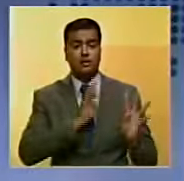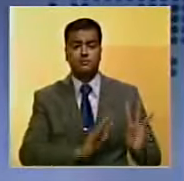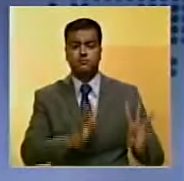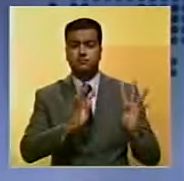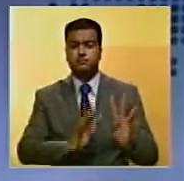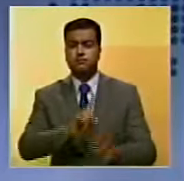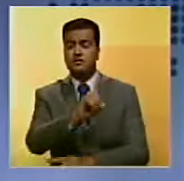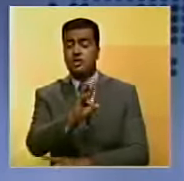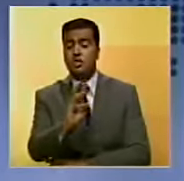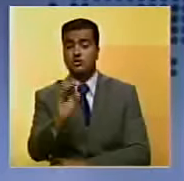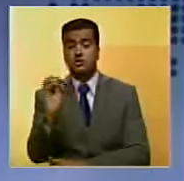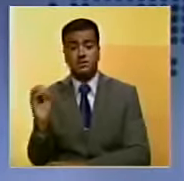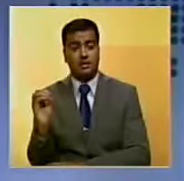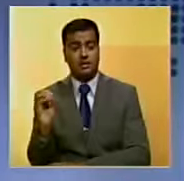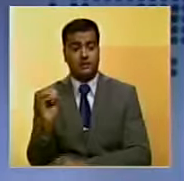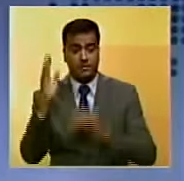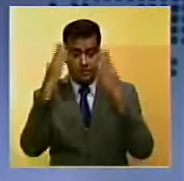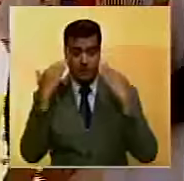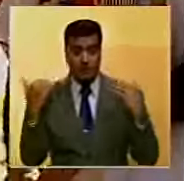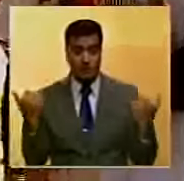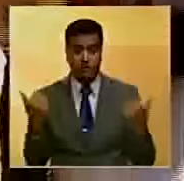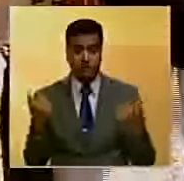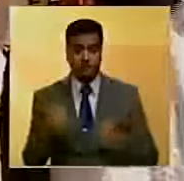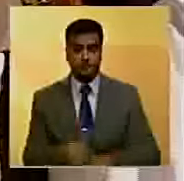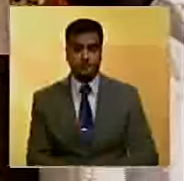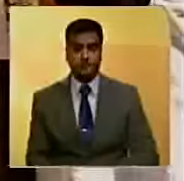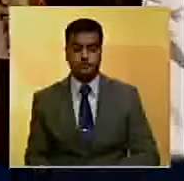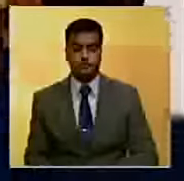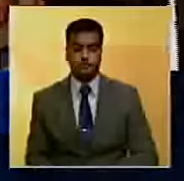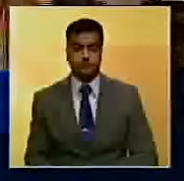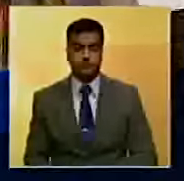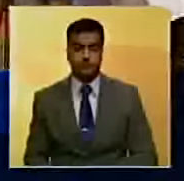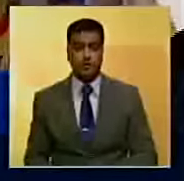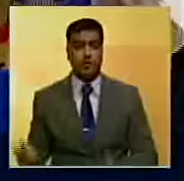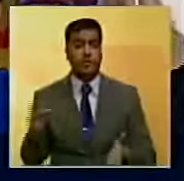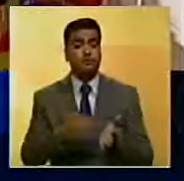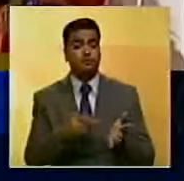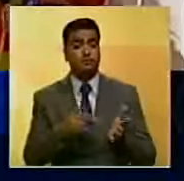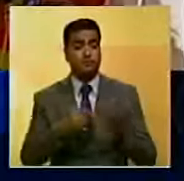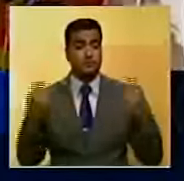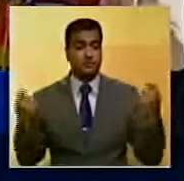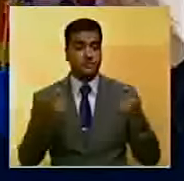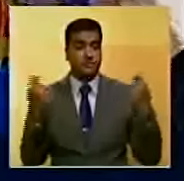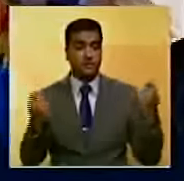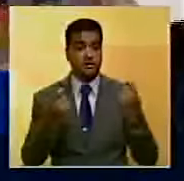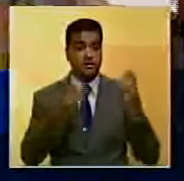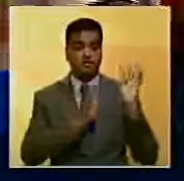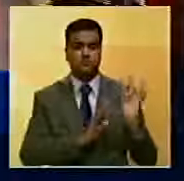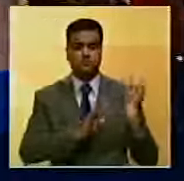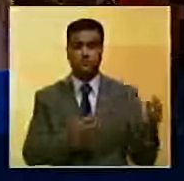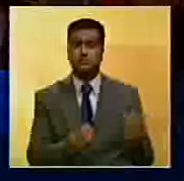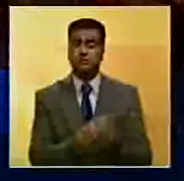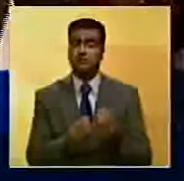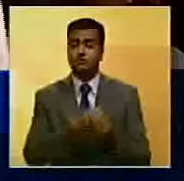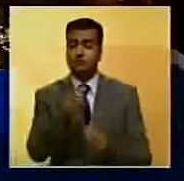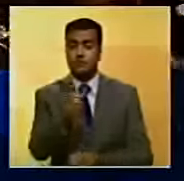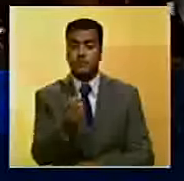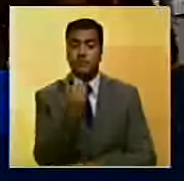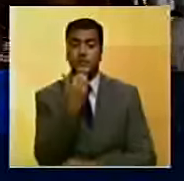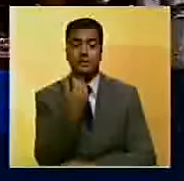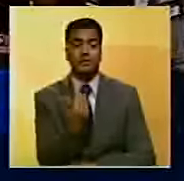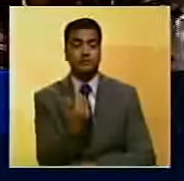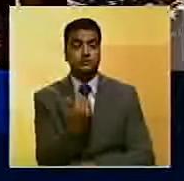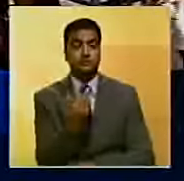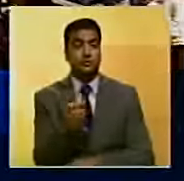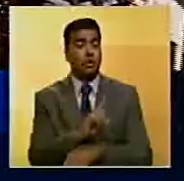procesión 160 de la Divina Pastora. Tintori y Trejo asistieron a la celebración para peregrinar junto a la patrona y pedir por